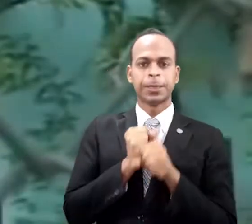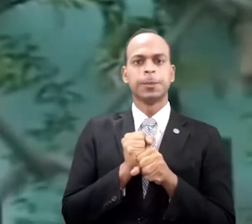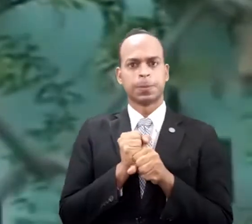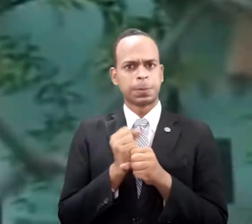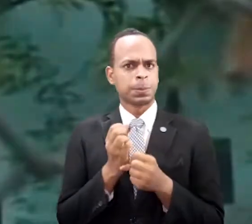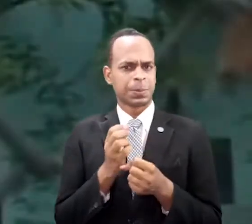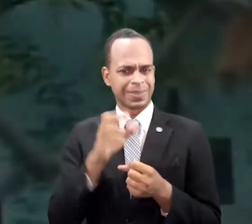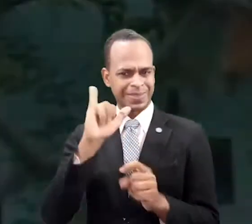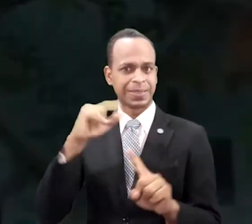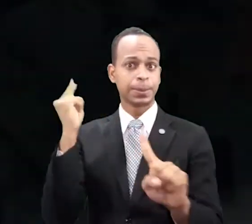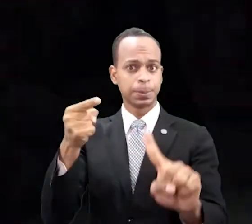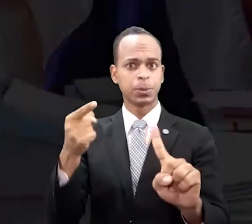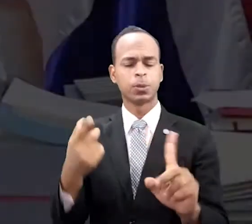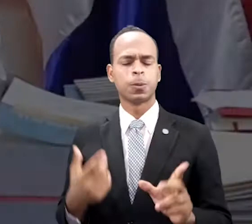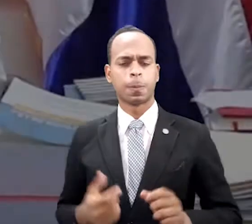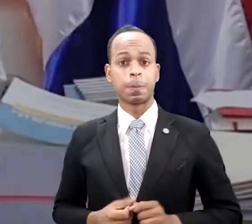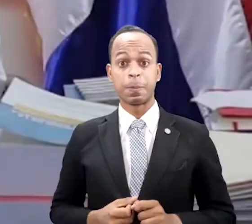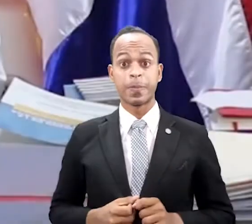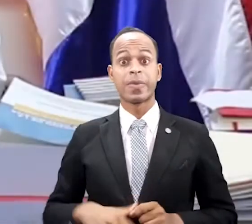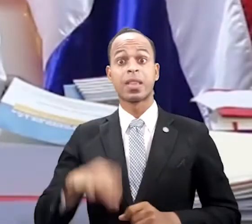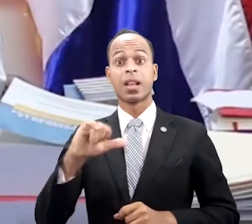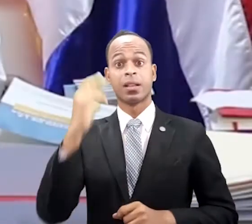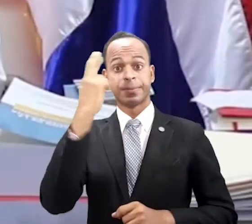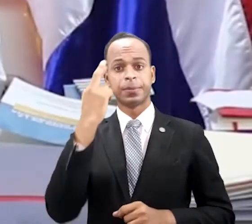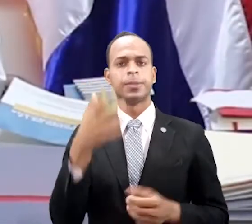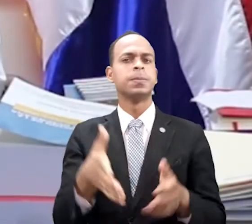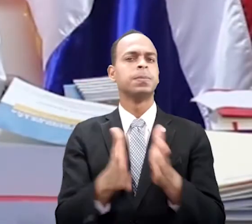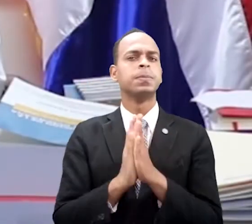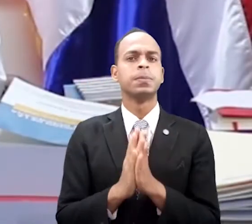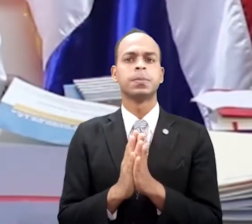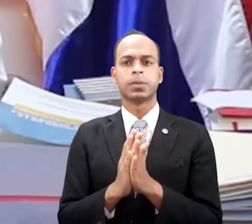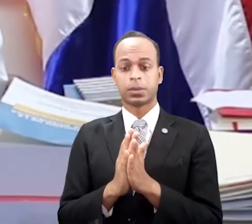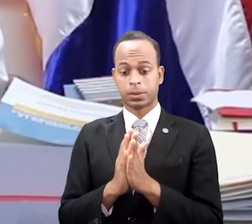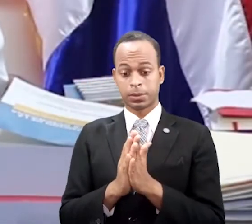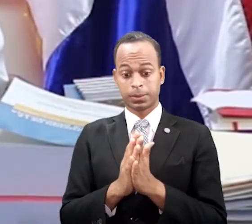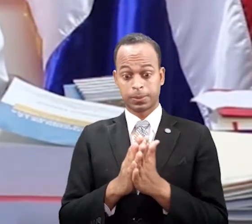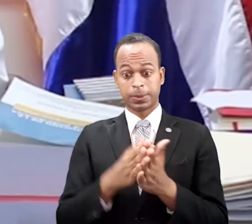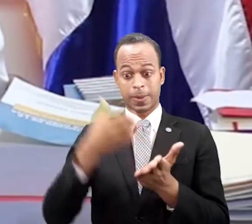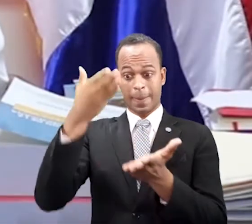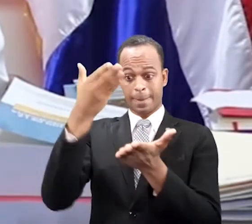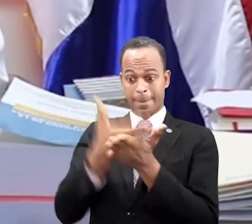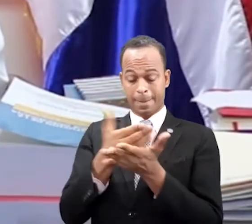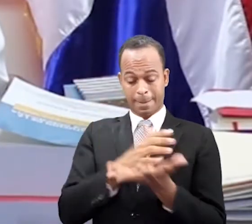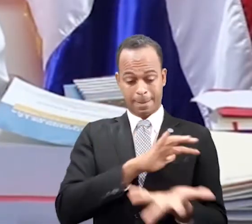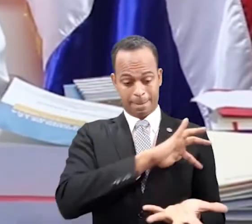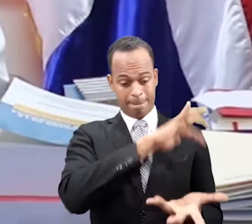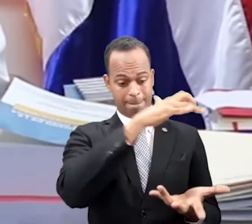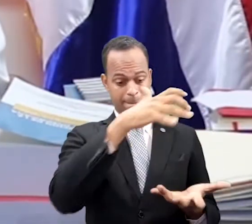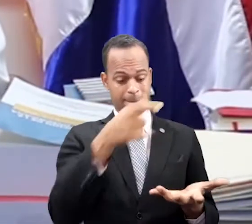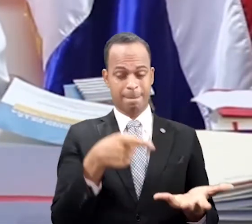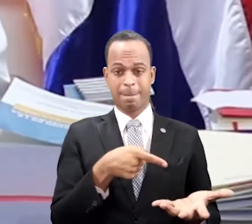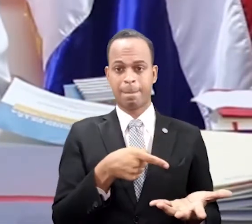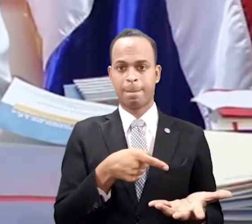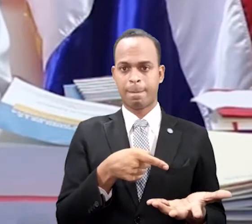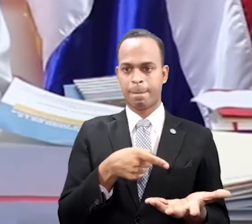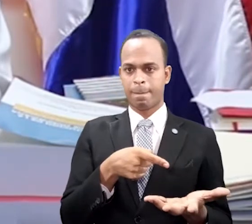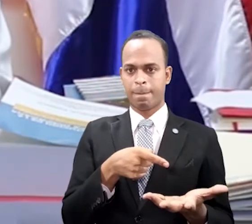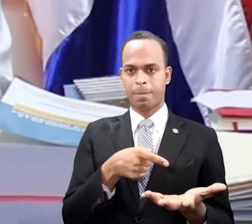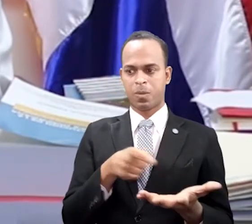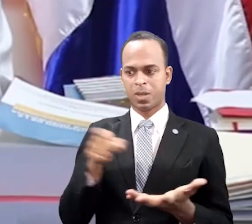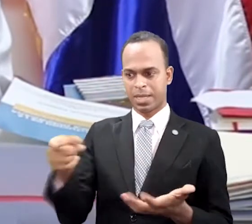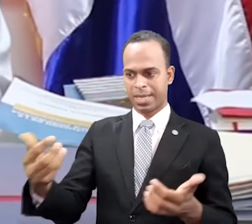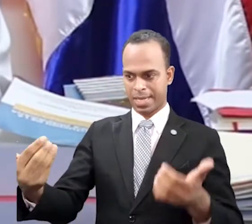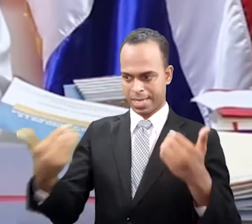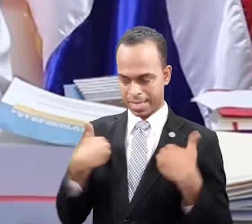el origen. Entonces, por eso se permite, en cierta forma, que el fardo de la prueba pase